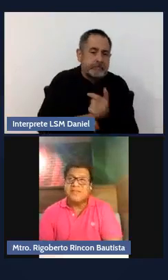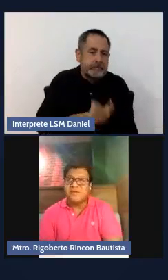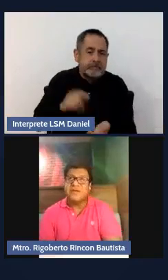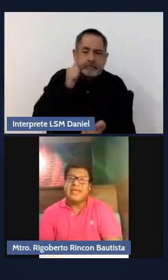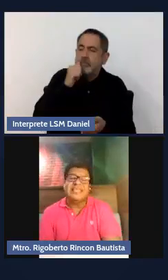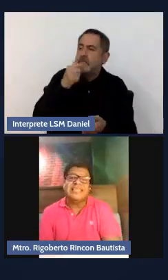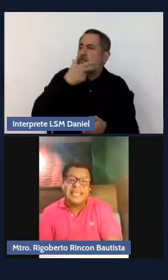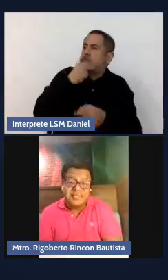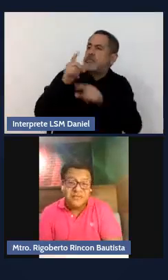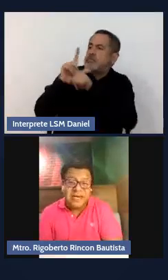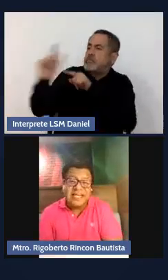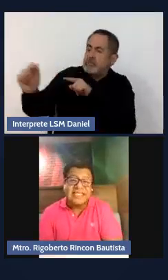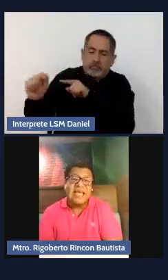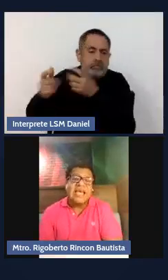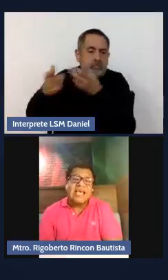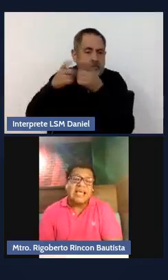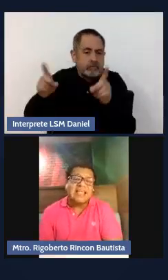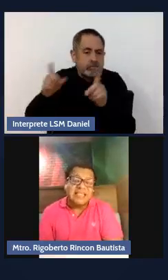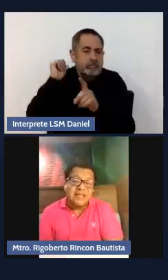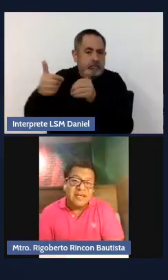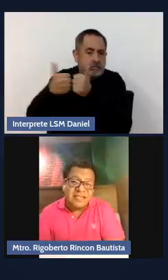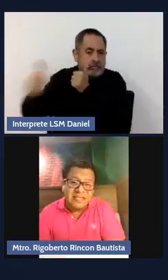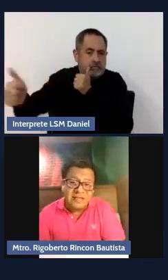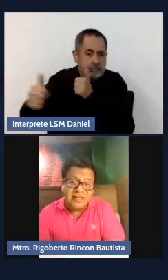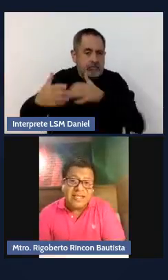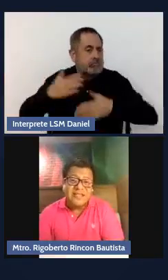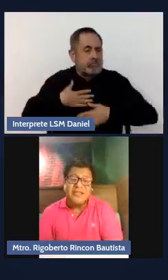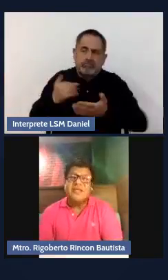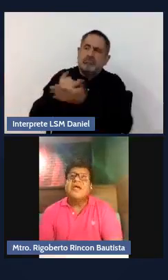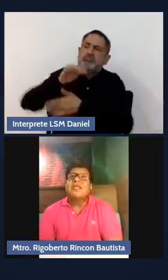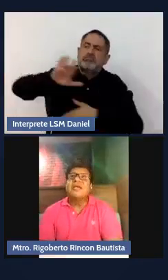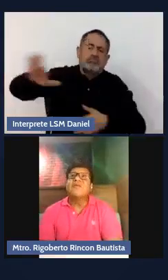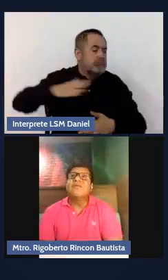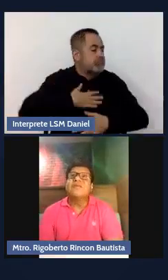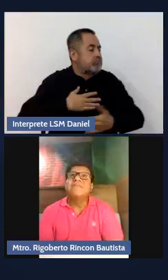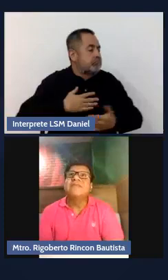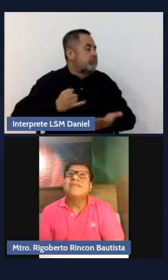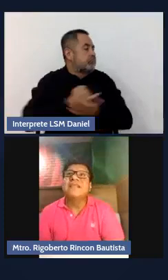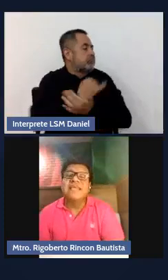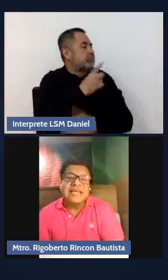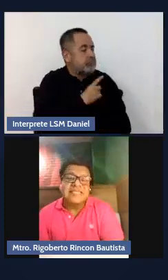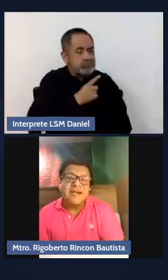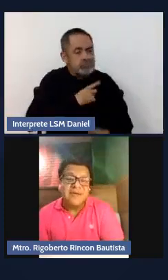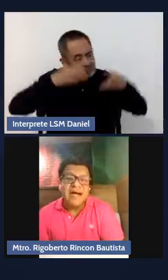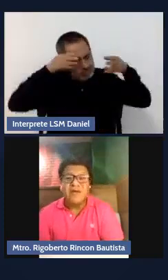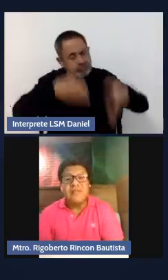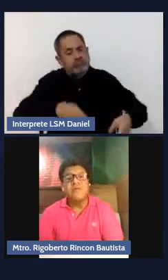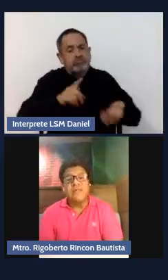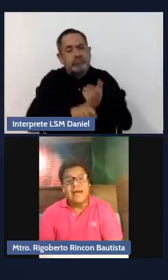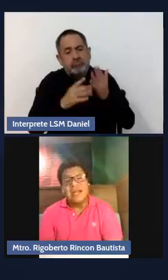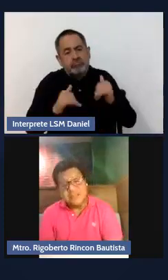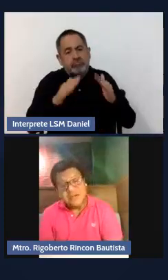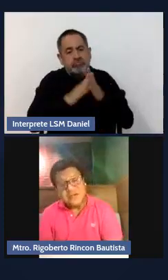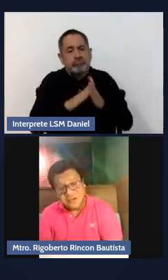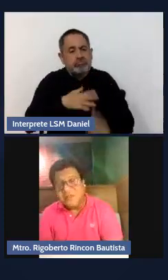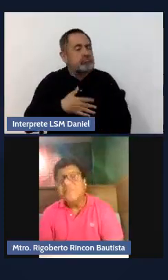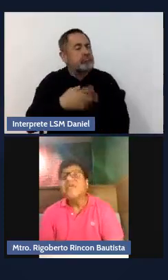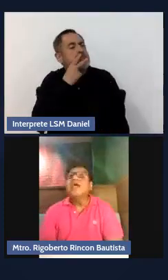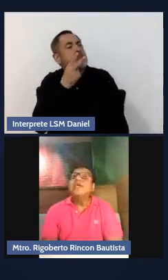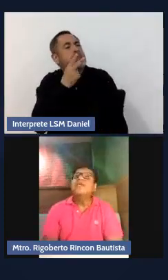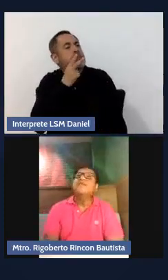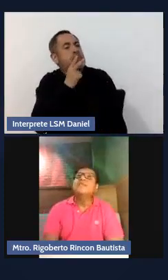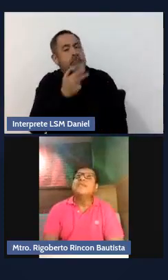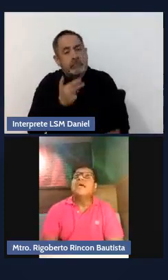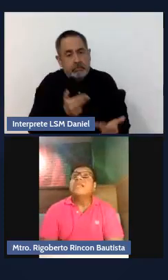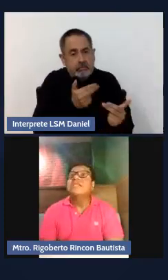aquellas mujeres que han decidido ejercer su derecho de completamente dedicarse al hogar o de cuidar a los hijos, ¿no? Y entonces,